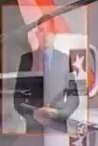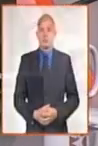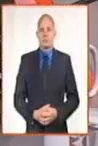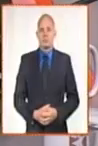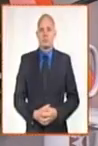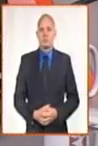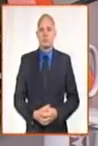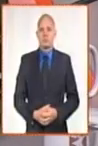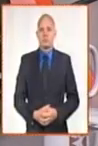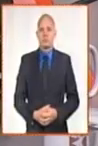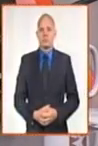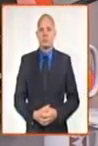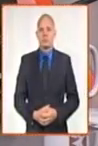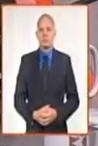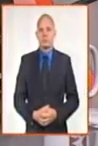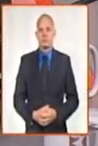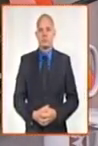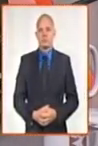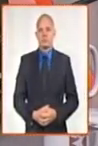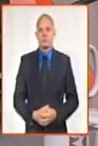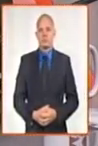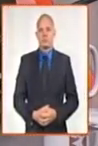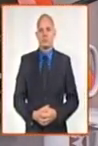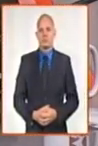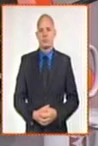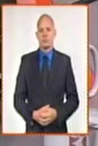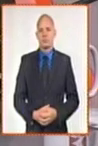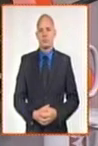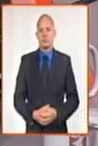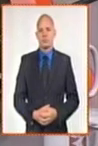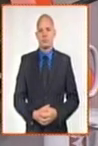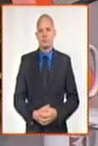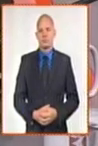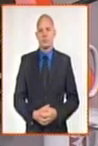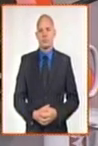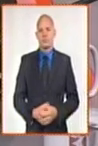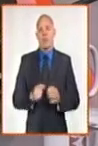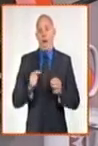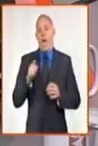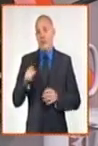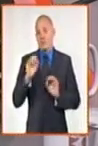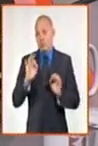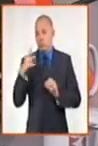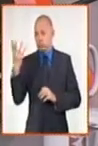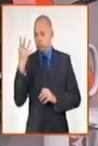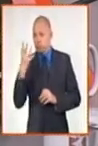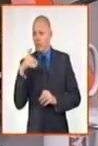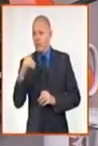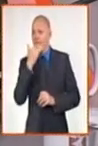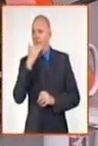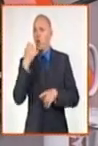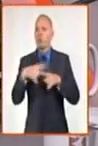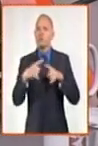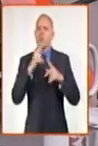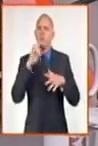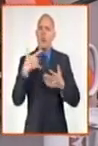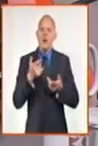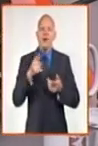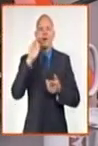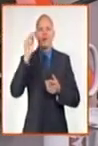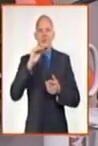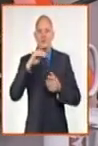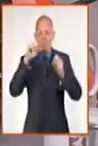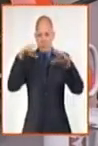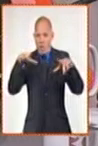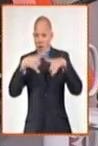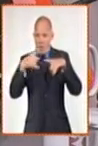dañada por el huracán. Ya un huracán que también pues causó graves daños al sistema eléctrico nacional y tuvo